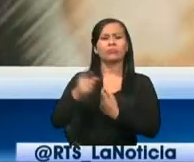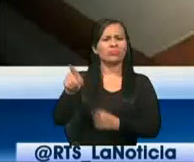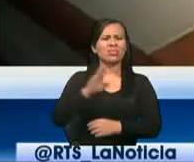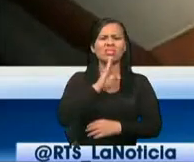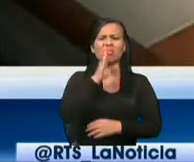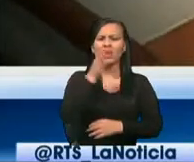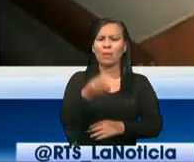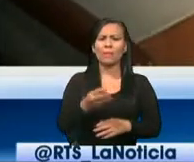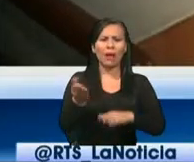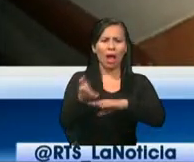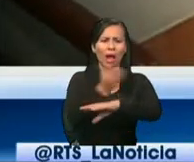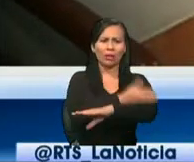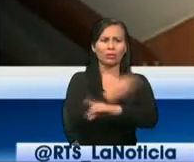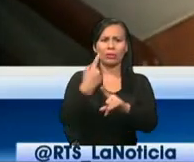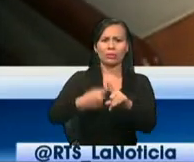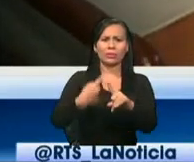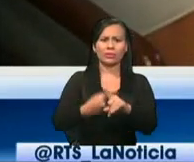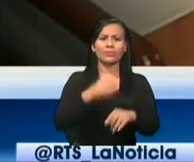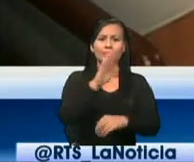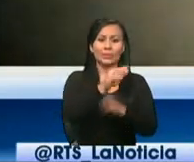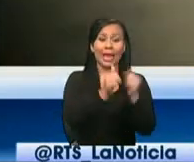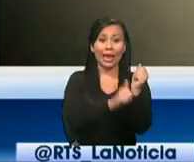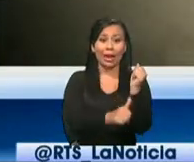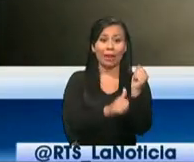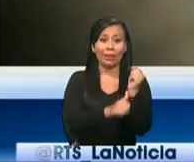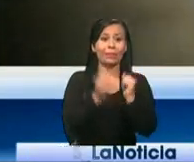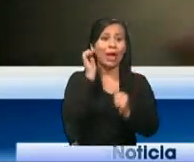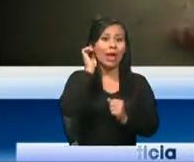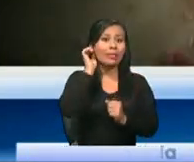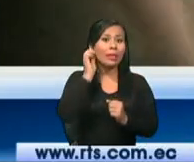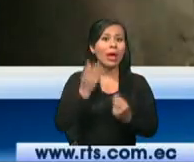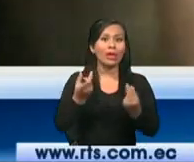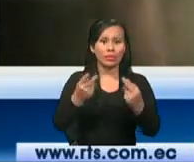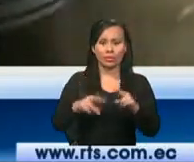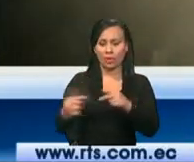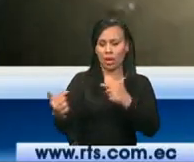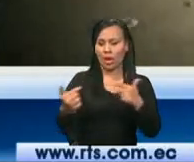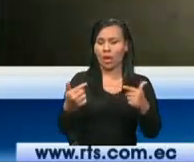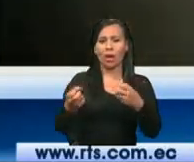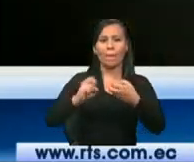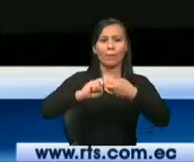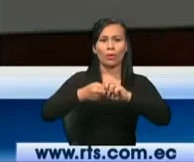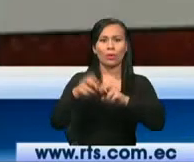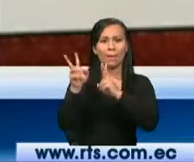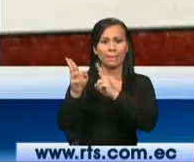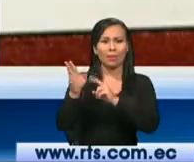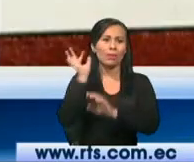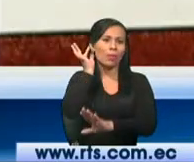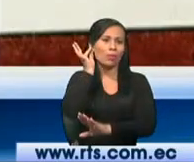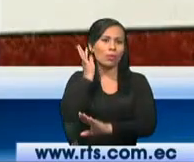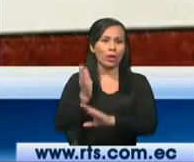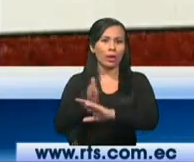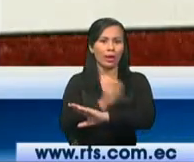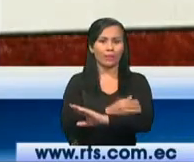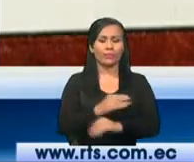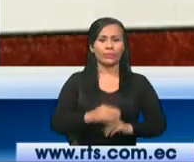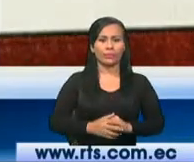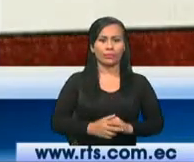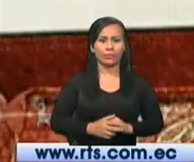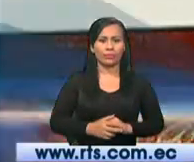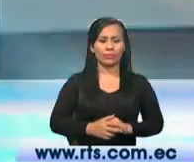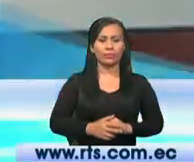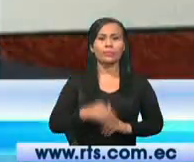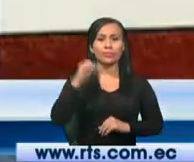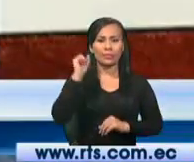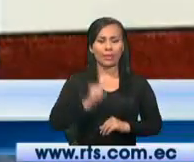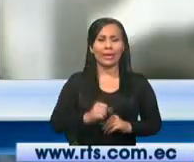hace algunos meses la hermana de la perjudicada también tuvo un impasse con la misma persona. Simplemente me agredió porque